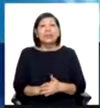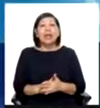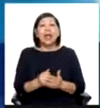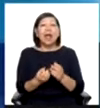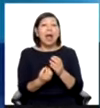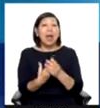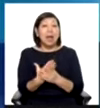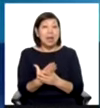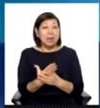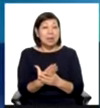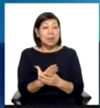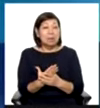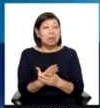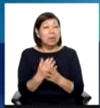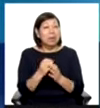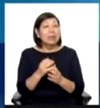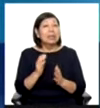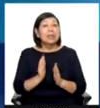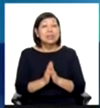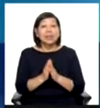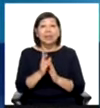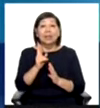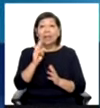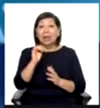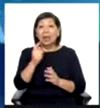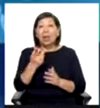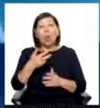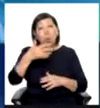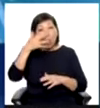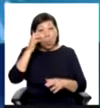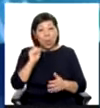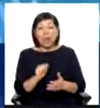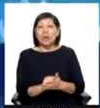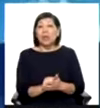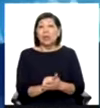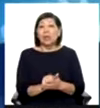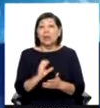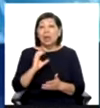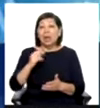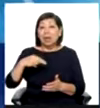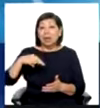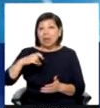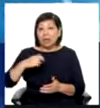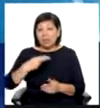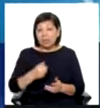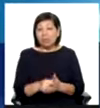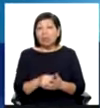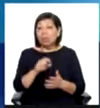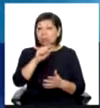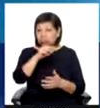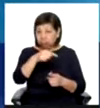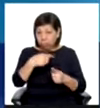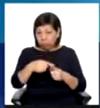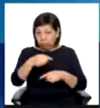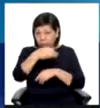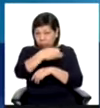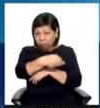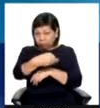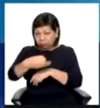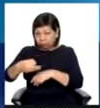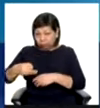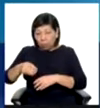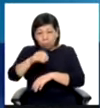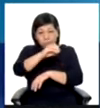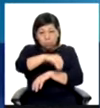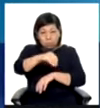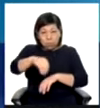uh-huh. en Arequipa tenemos en Santa Rita, en Huánuco tenemos la estación de Canchán y así sucesivamente tenemos diferentes